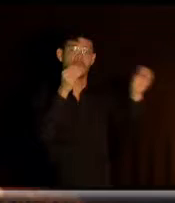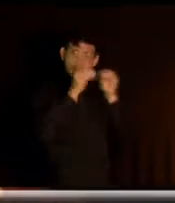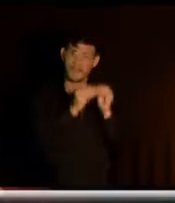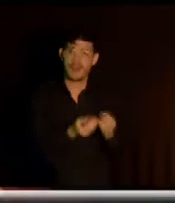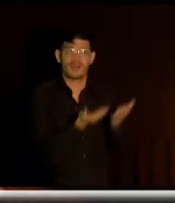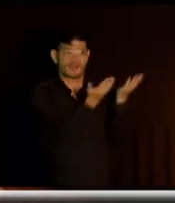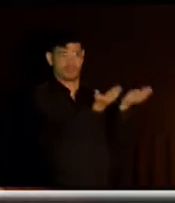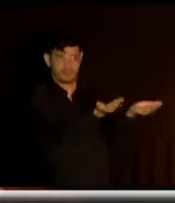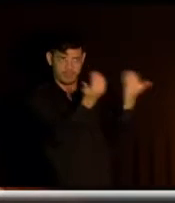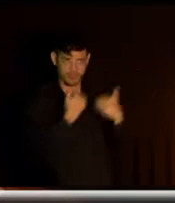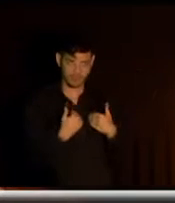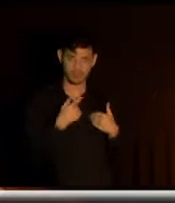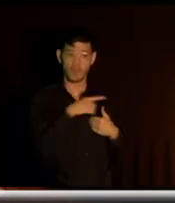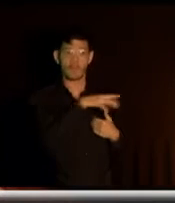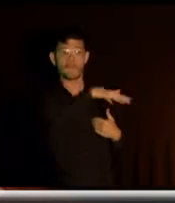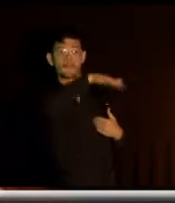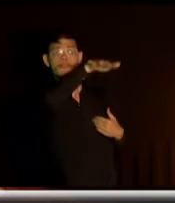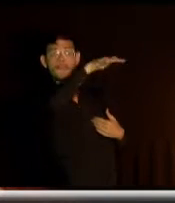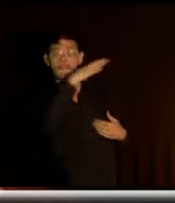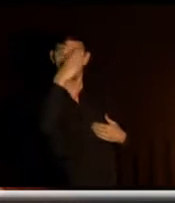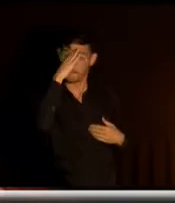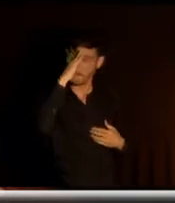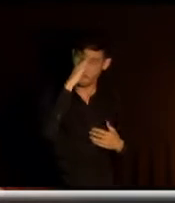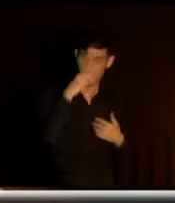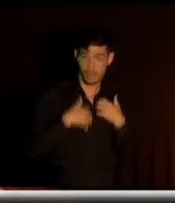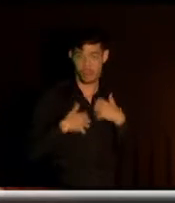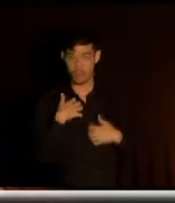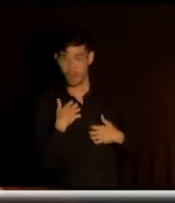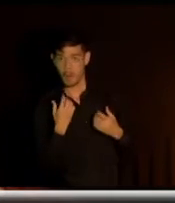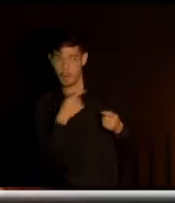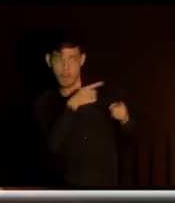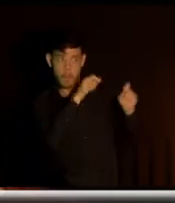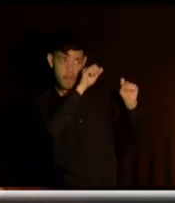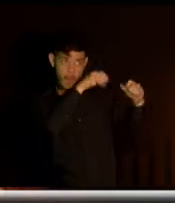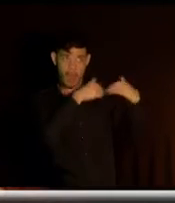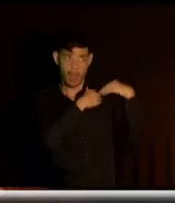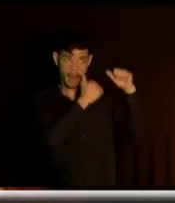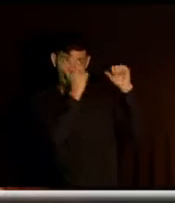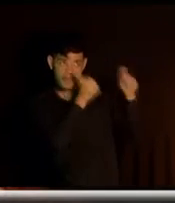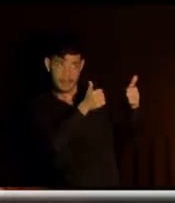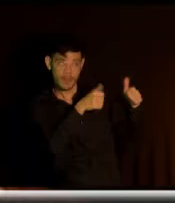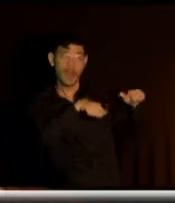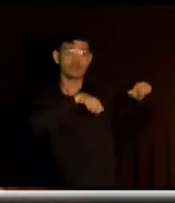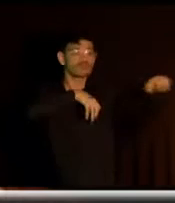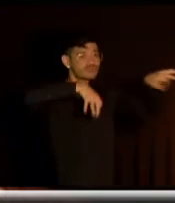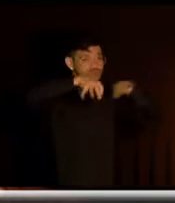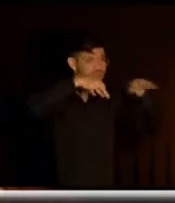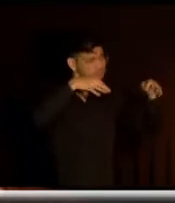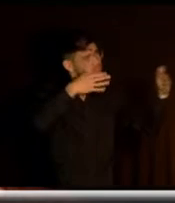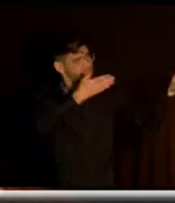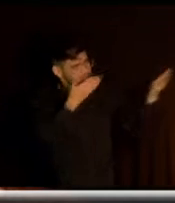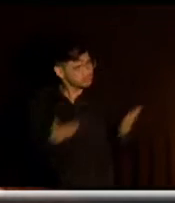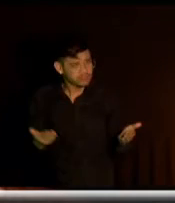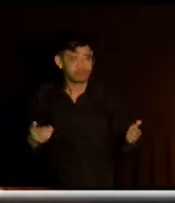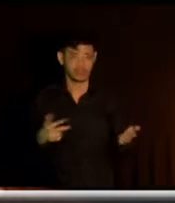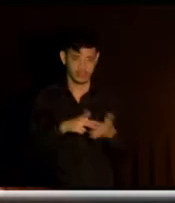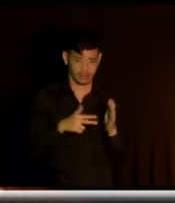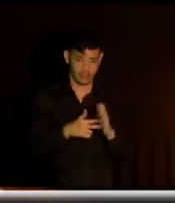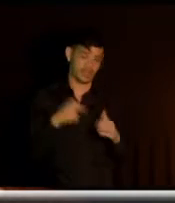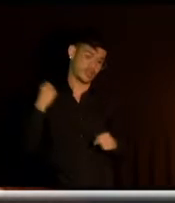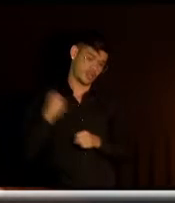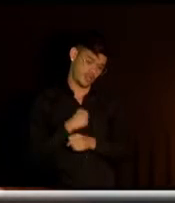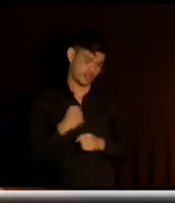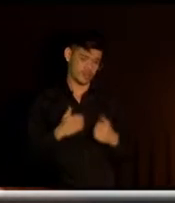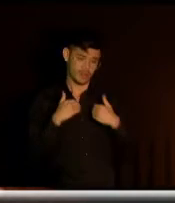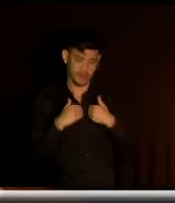dudas, o que si él se las puede explicar. Todo es bienvenido aquí, esto no es un trabajo de unos pocos, esto es